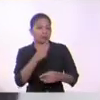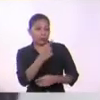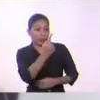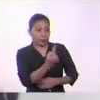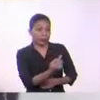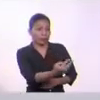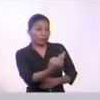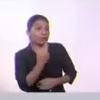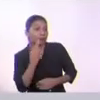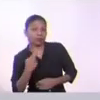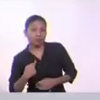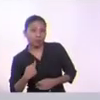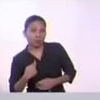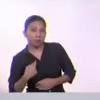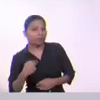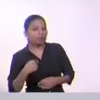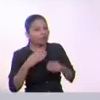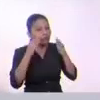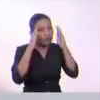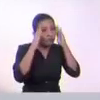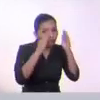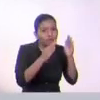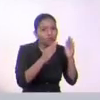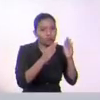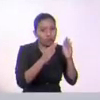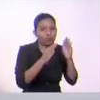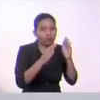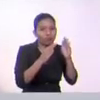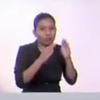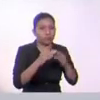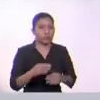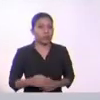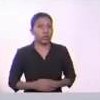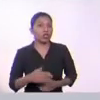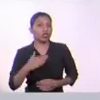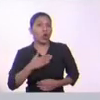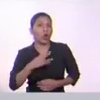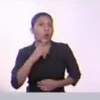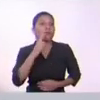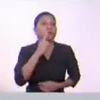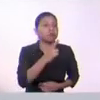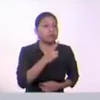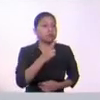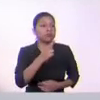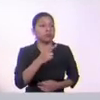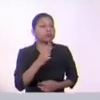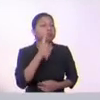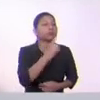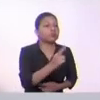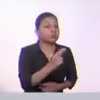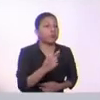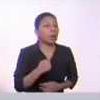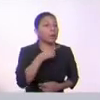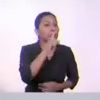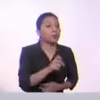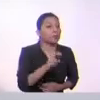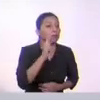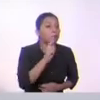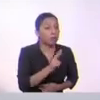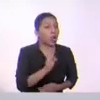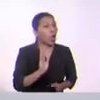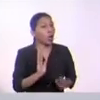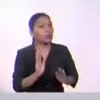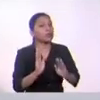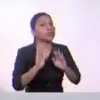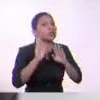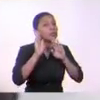diciendo. No condiciones las respuestas. Anota la información lo más fielmente